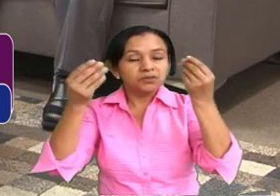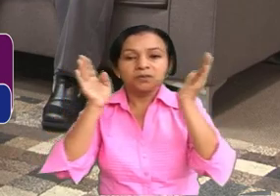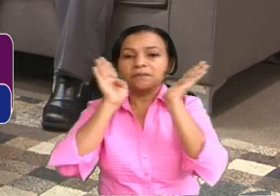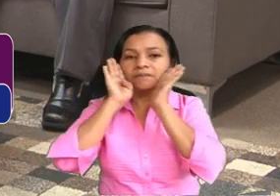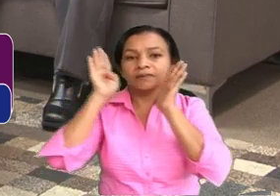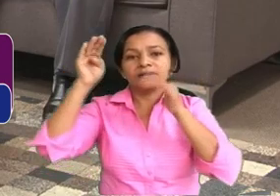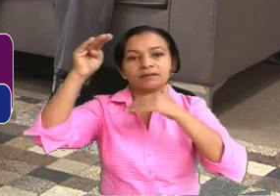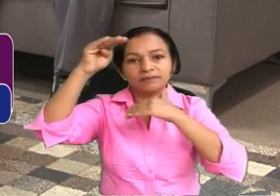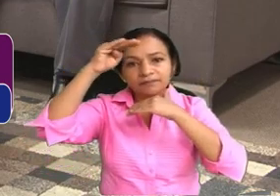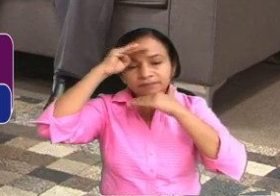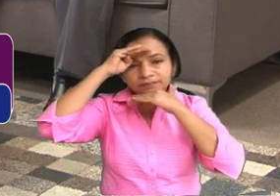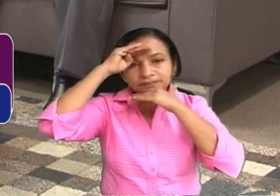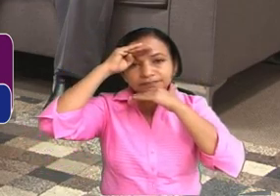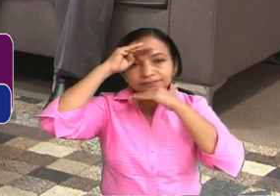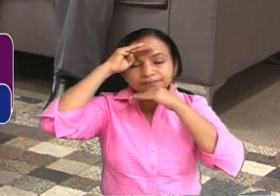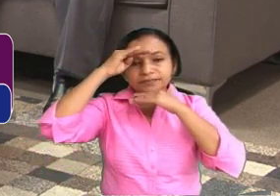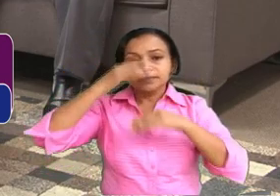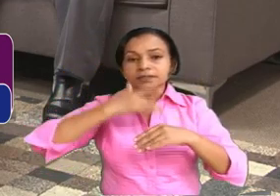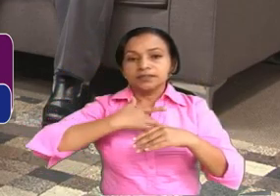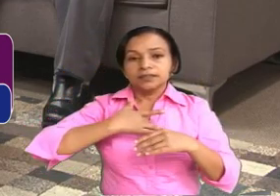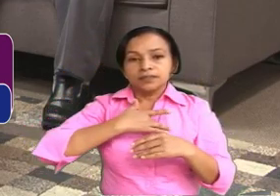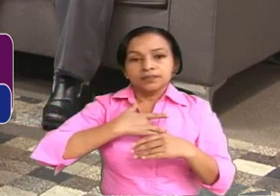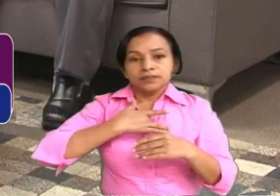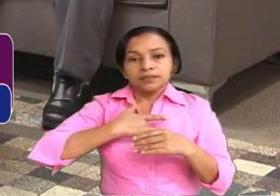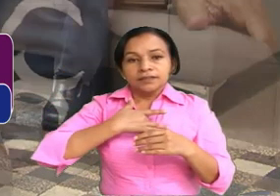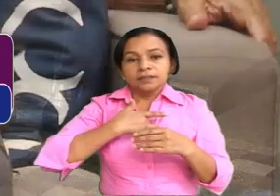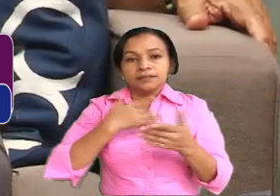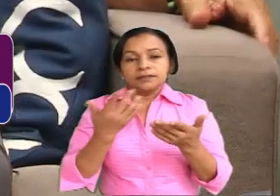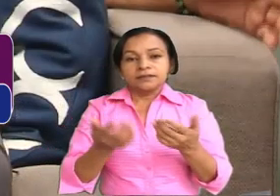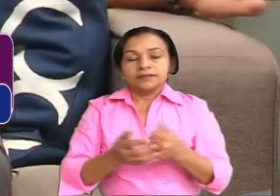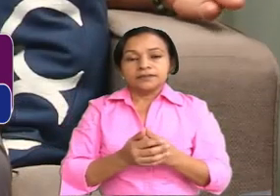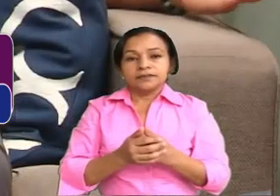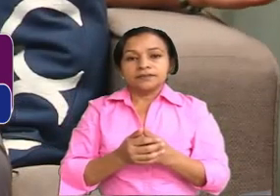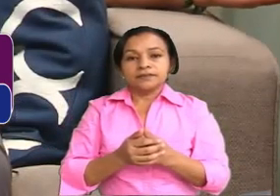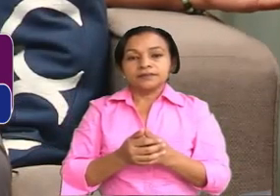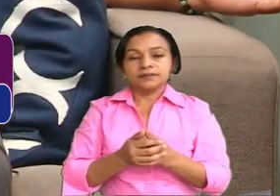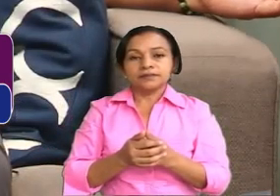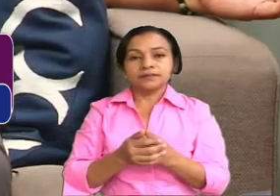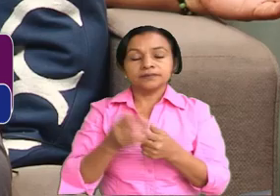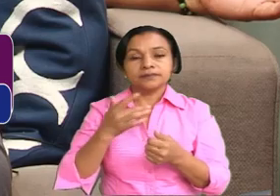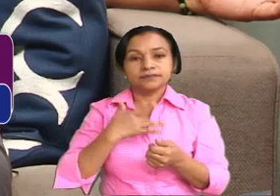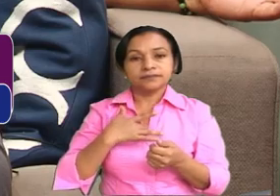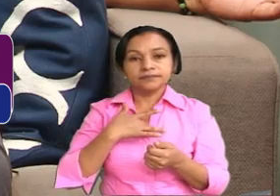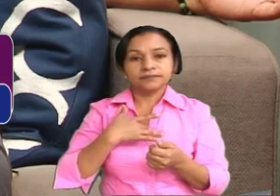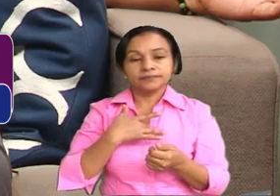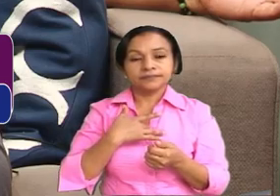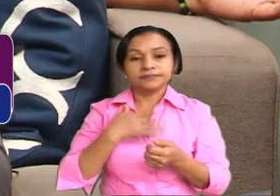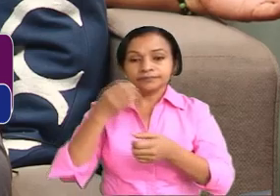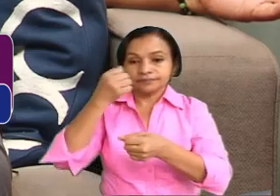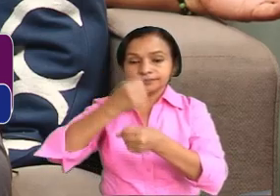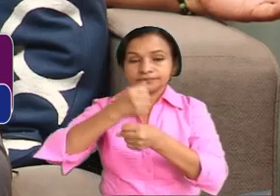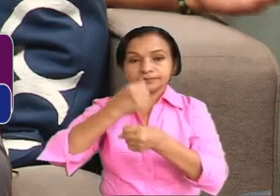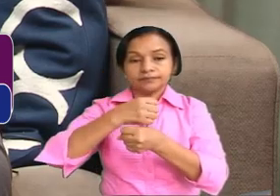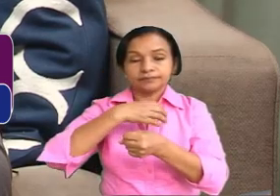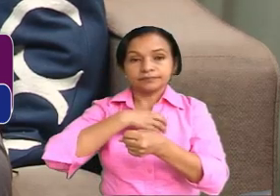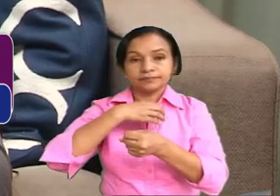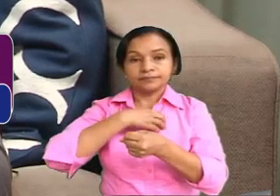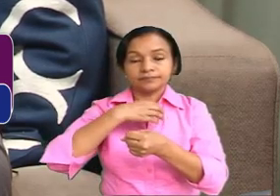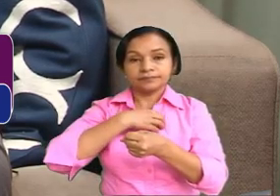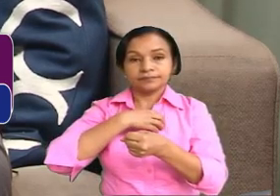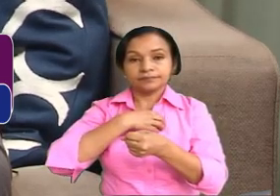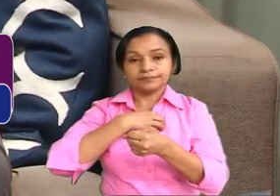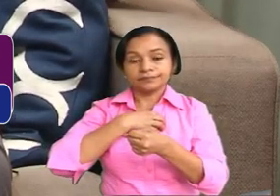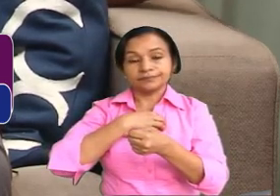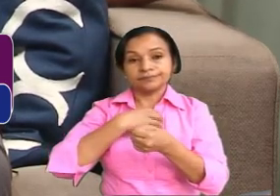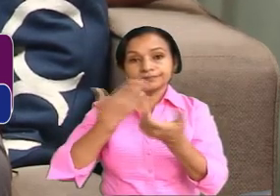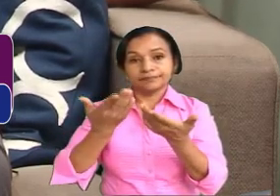privados que necesitan lo que es la mano de obra para que le cueste